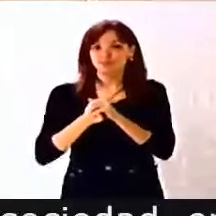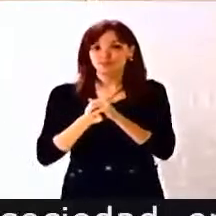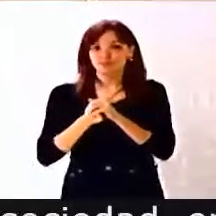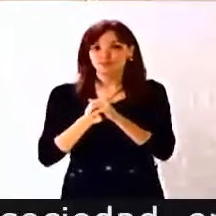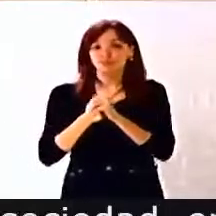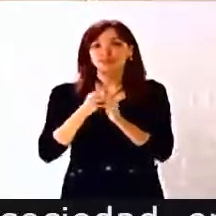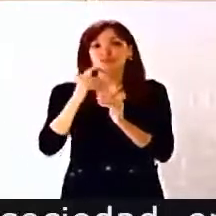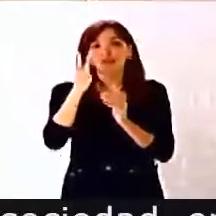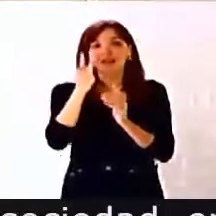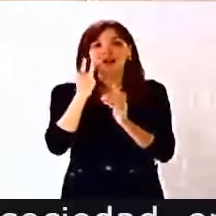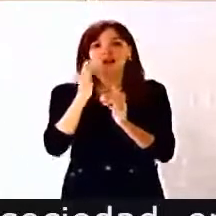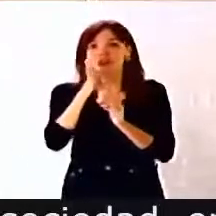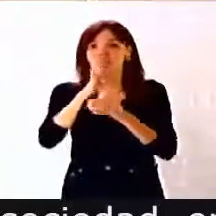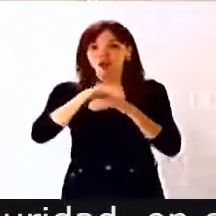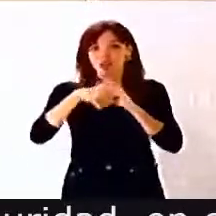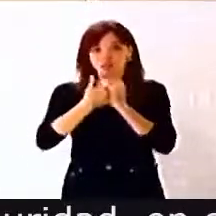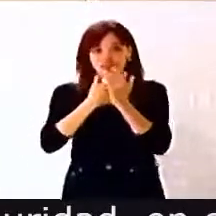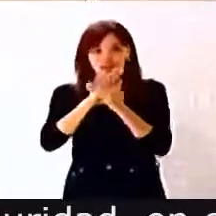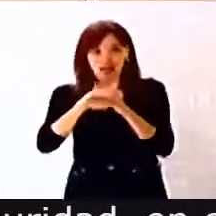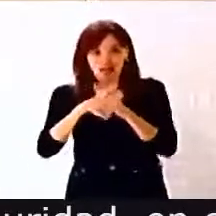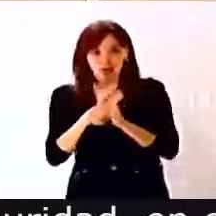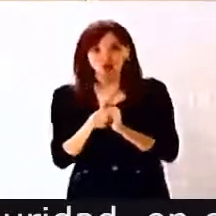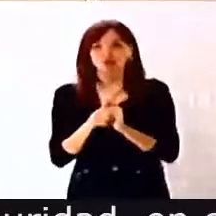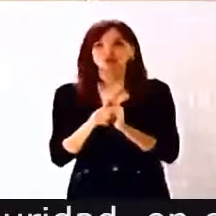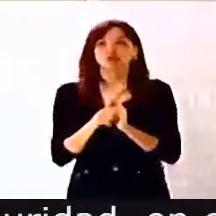en el lavado de manos